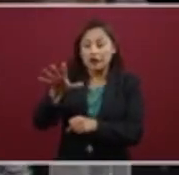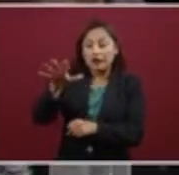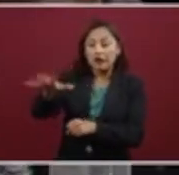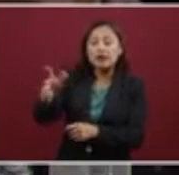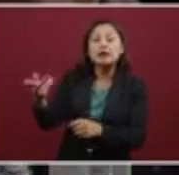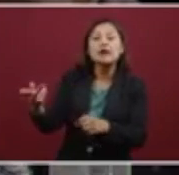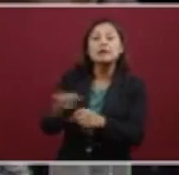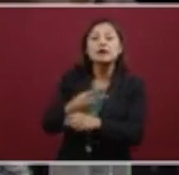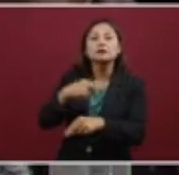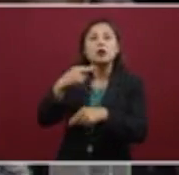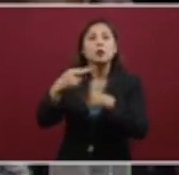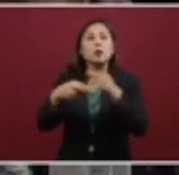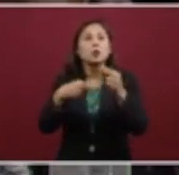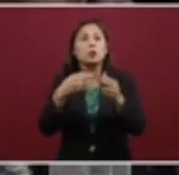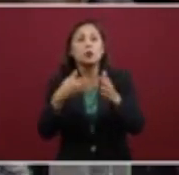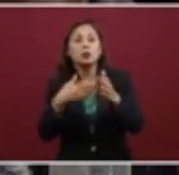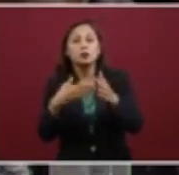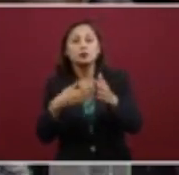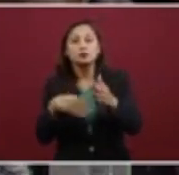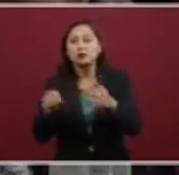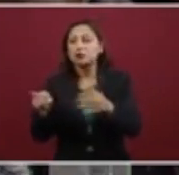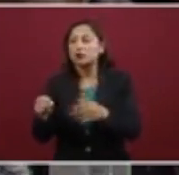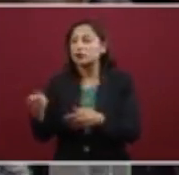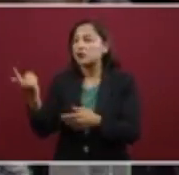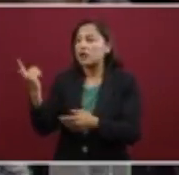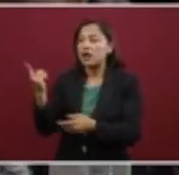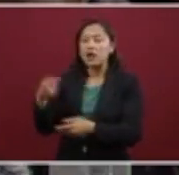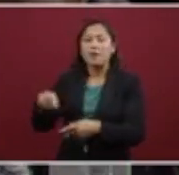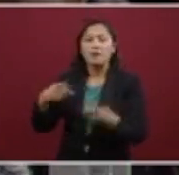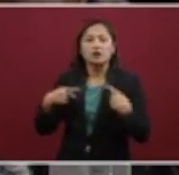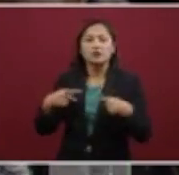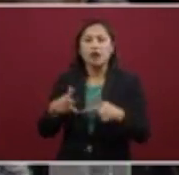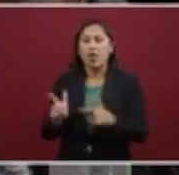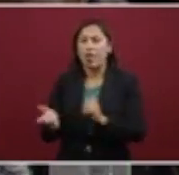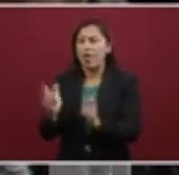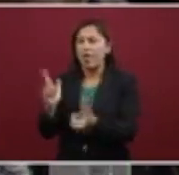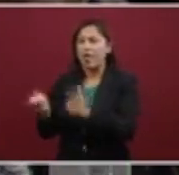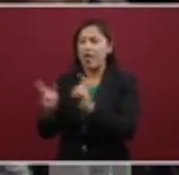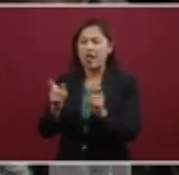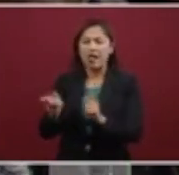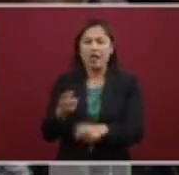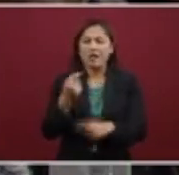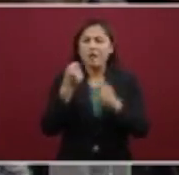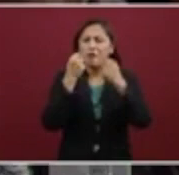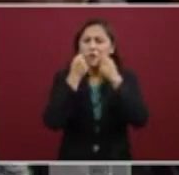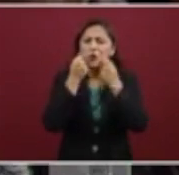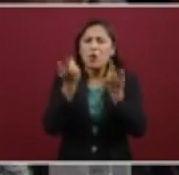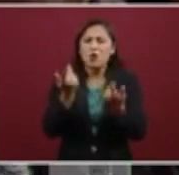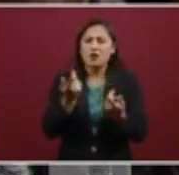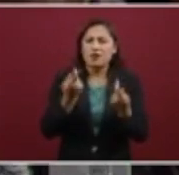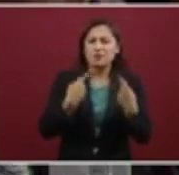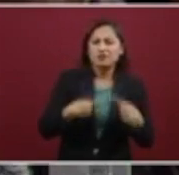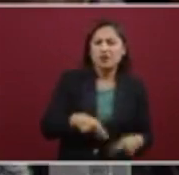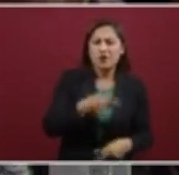disparan, le disparan a los niños, le disparan a los perros. Está